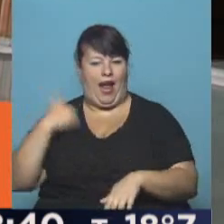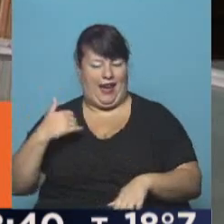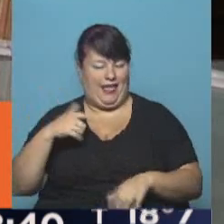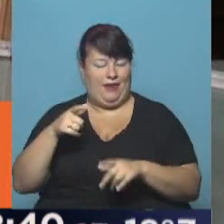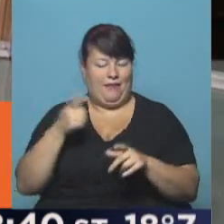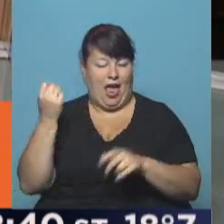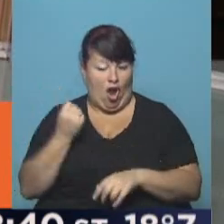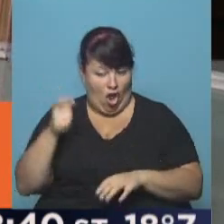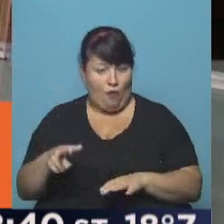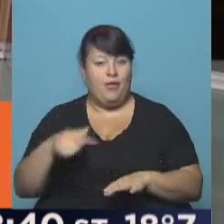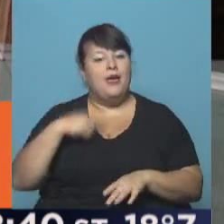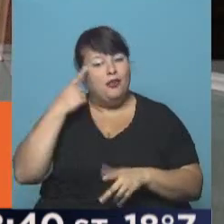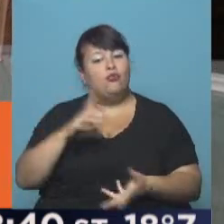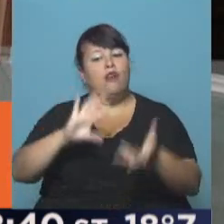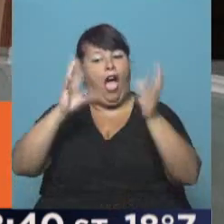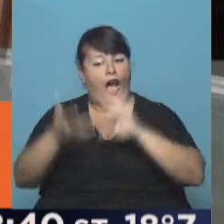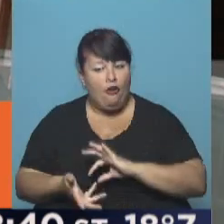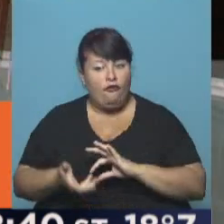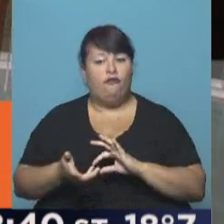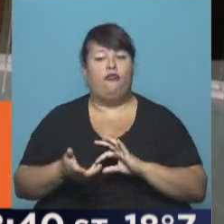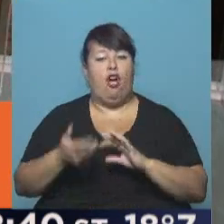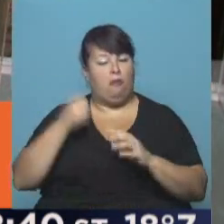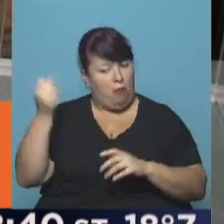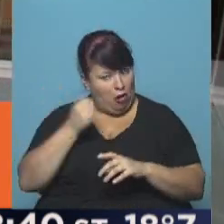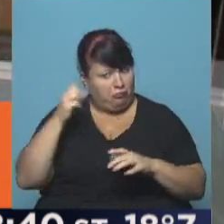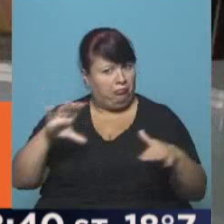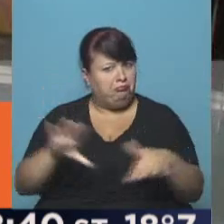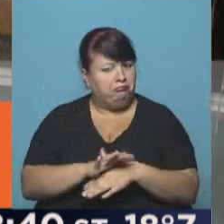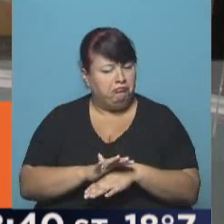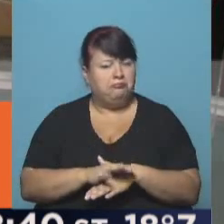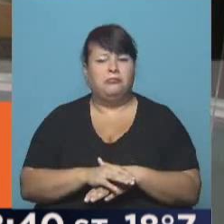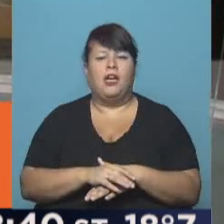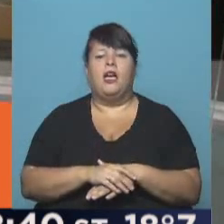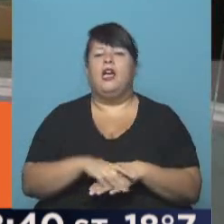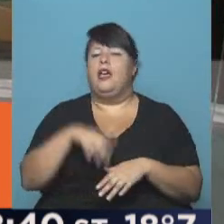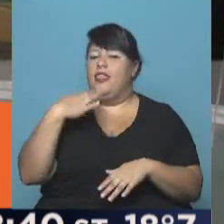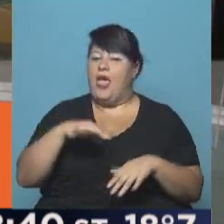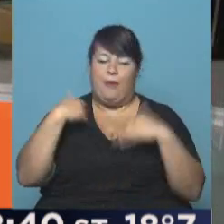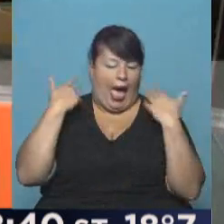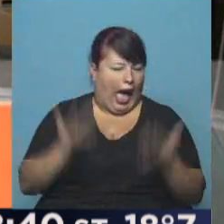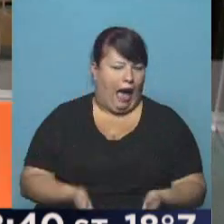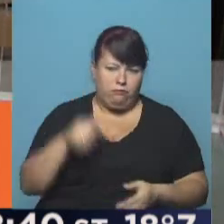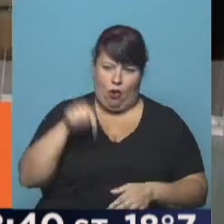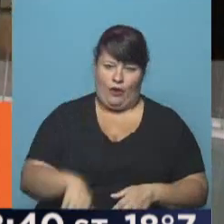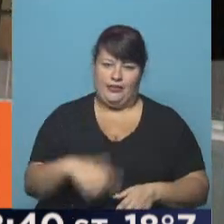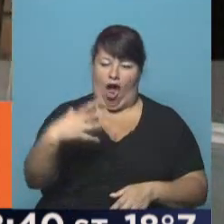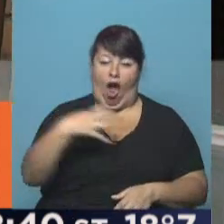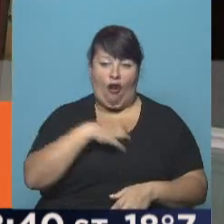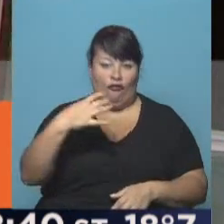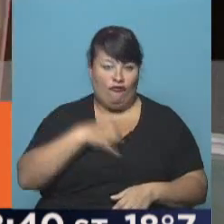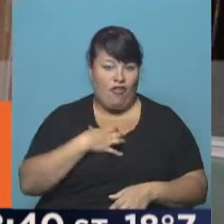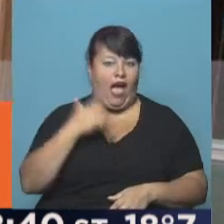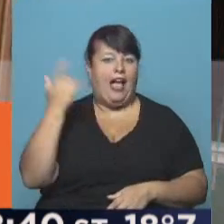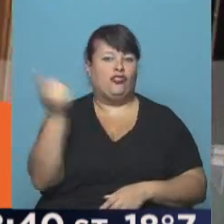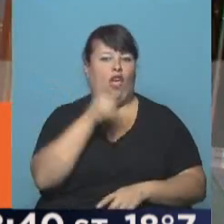creemos que igual que es una herramienta muy útil muy acertada hay que aprovechar este nivel de confianza de parte de